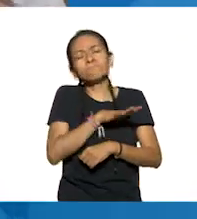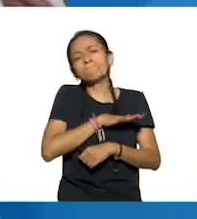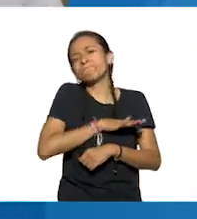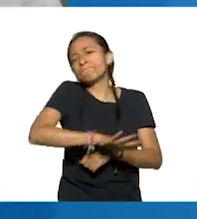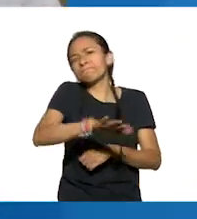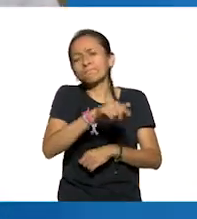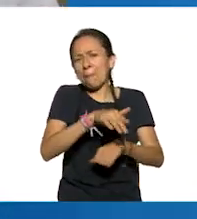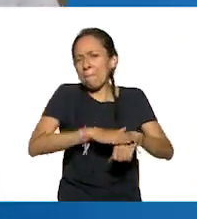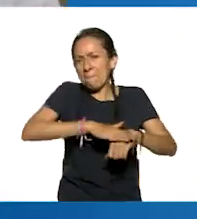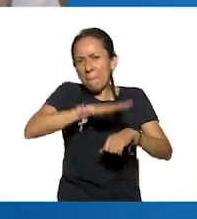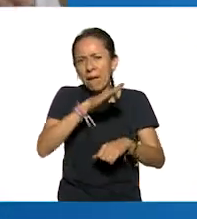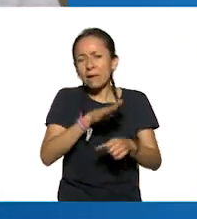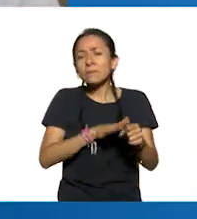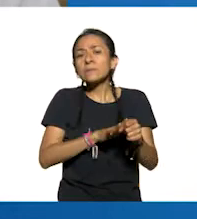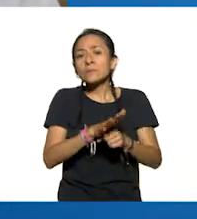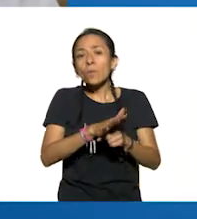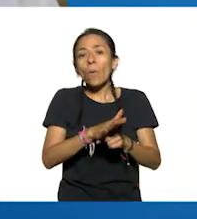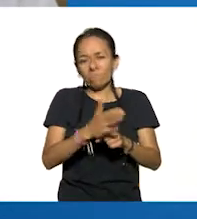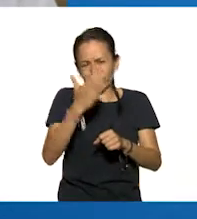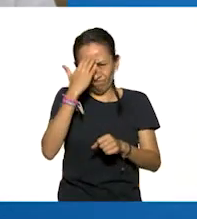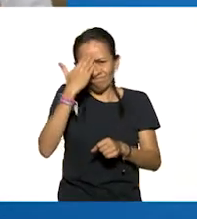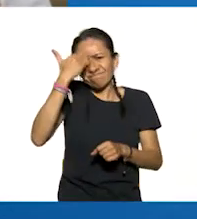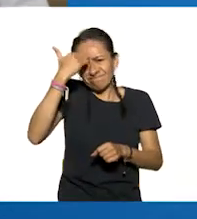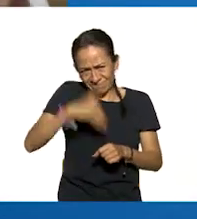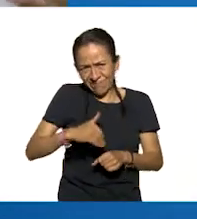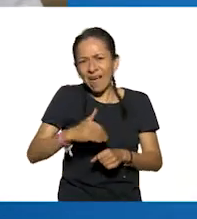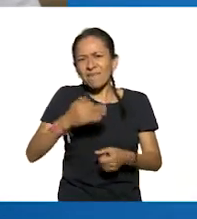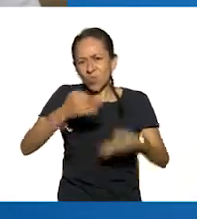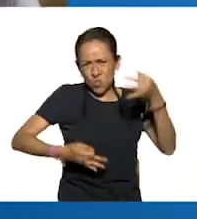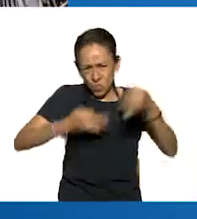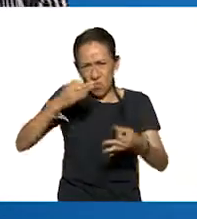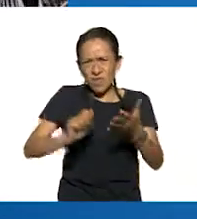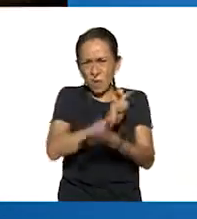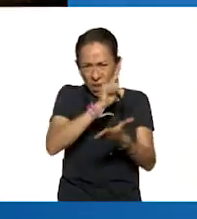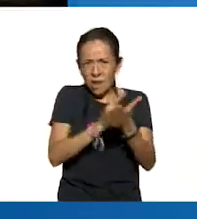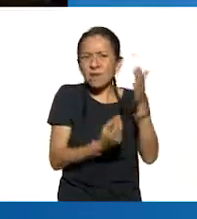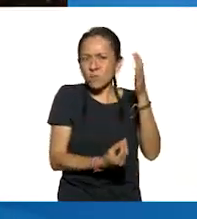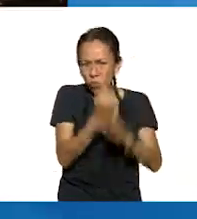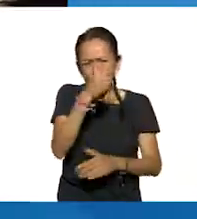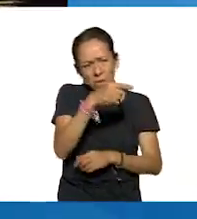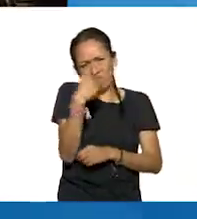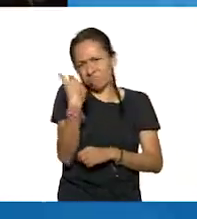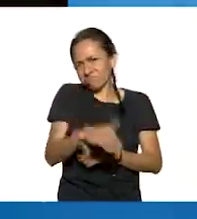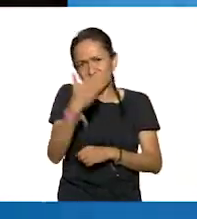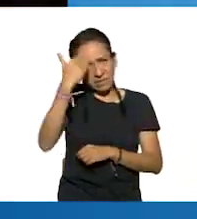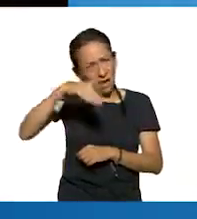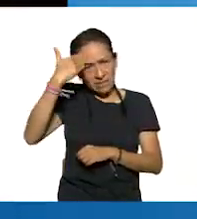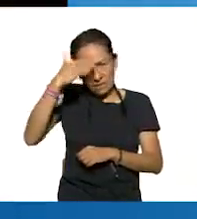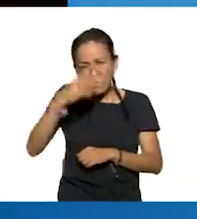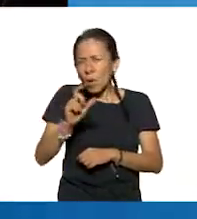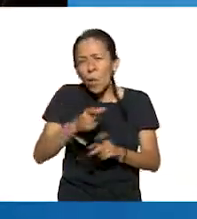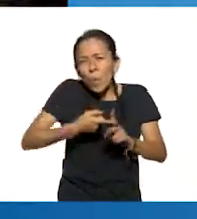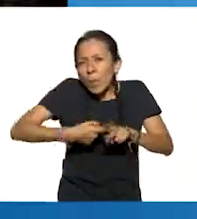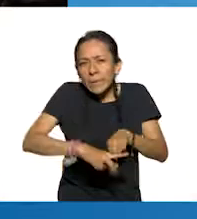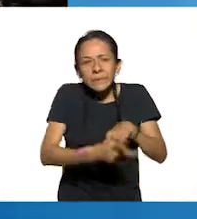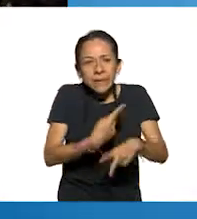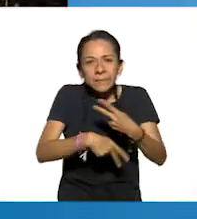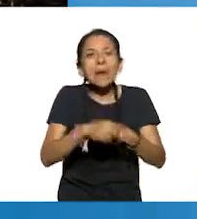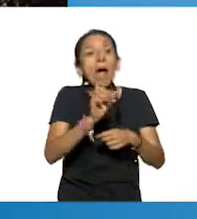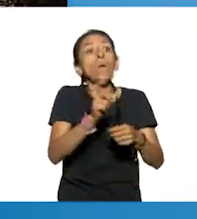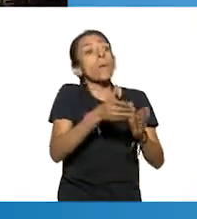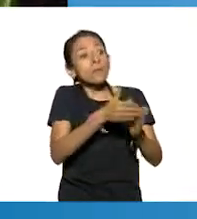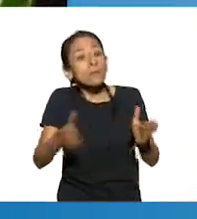el conocimiento jurídico de las nuevas leyes que surgieron con el nacimiento de la